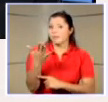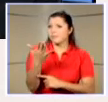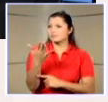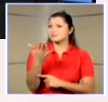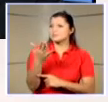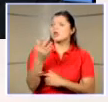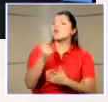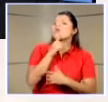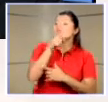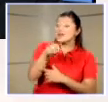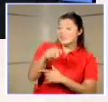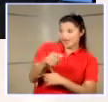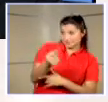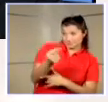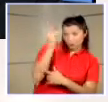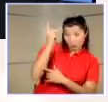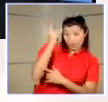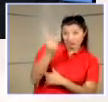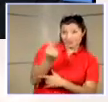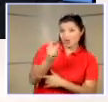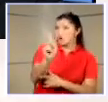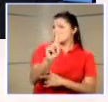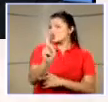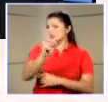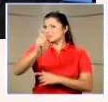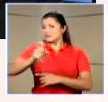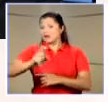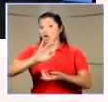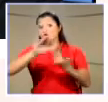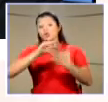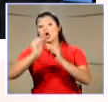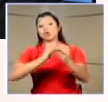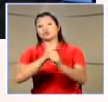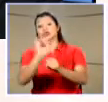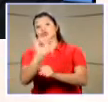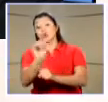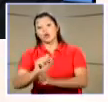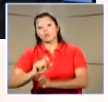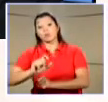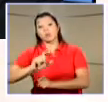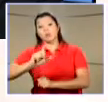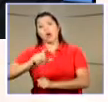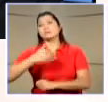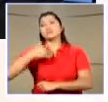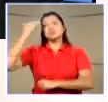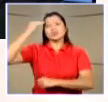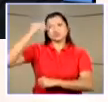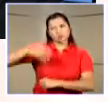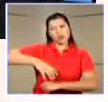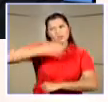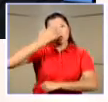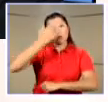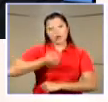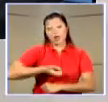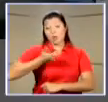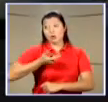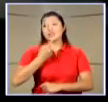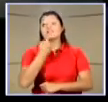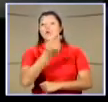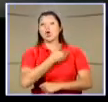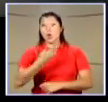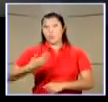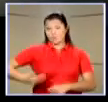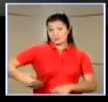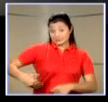salarial, ¿verdad? Y no es necesariamente es automática. Yo sé que ustedes están muy bravos porque ese aumento que dio el presidente Solís negociaba